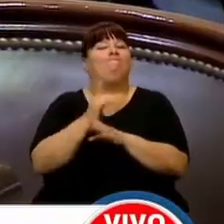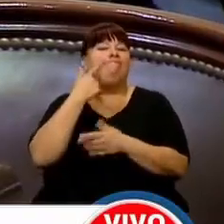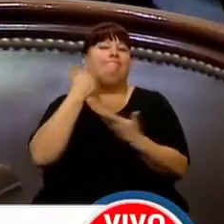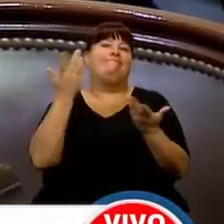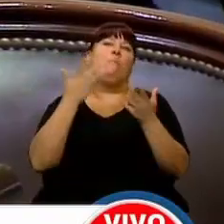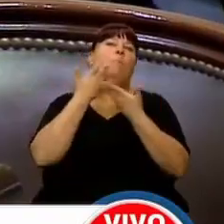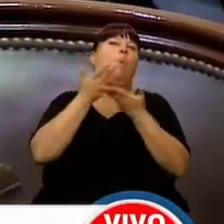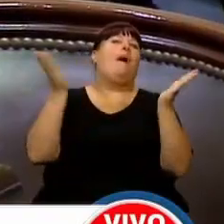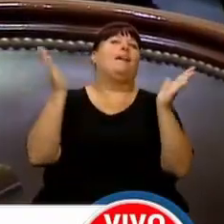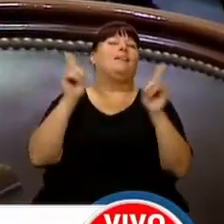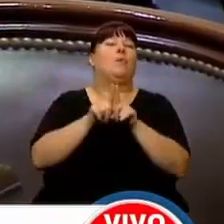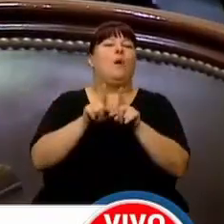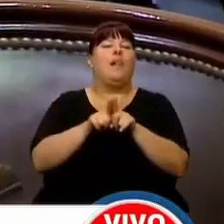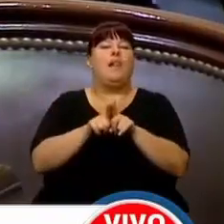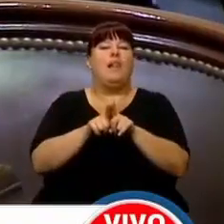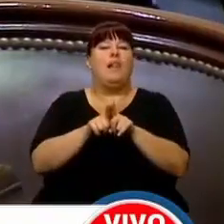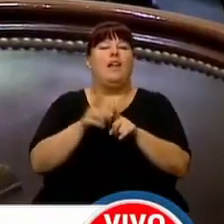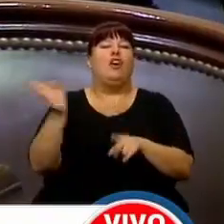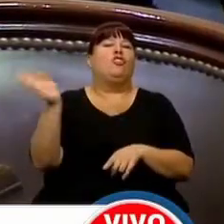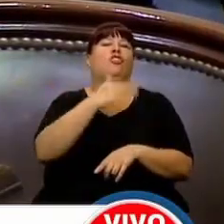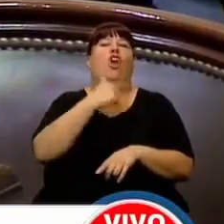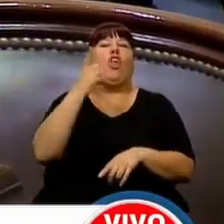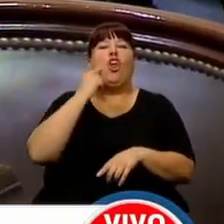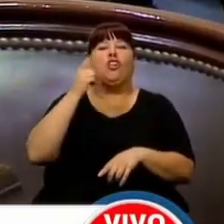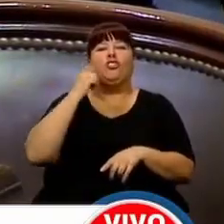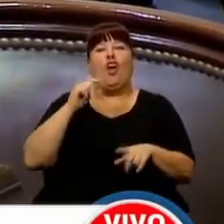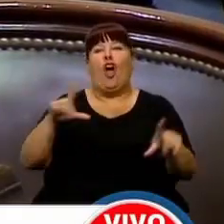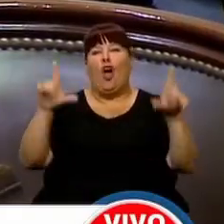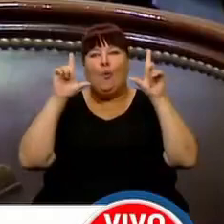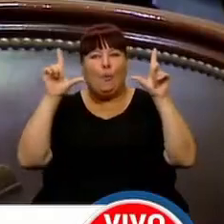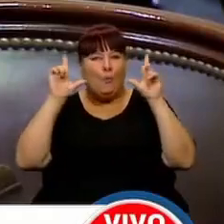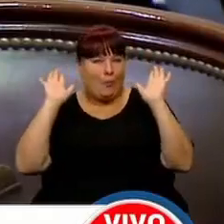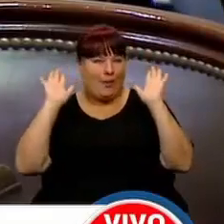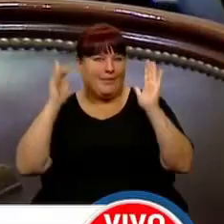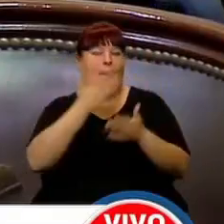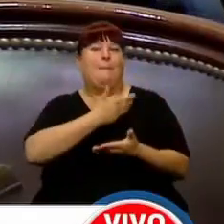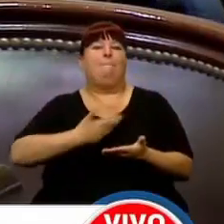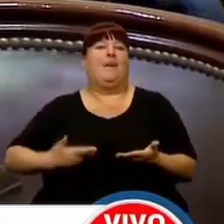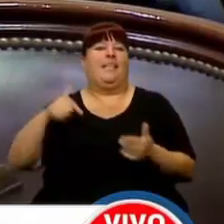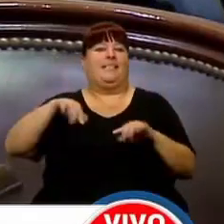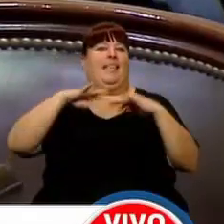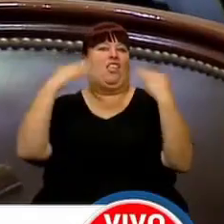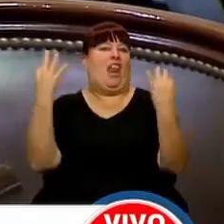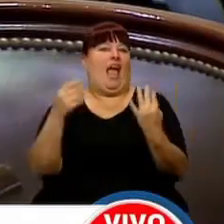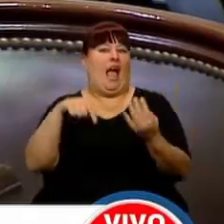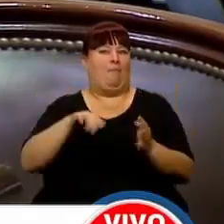espectáculo de todos los hombres presidiendo esta casa.